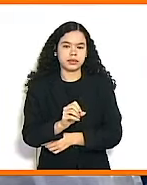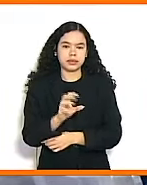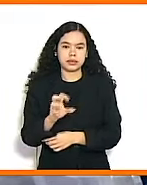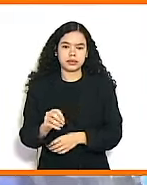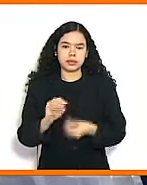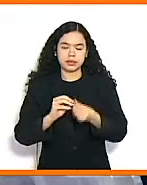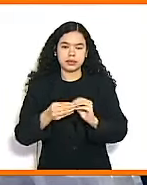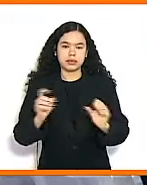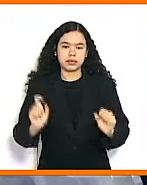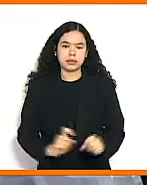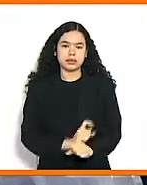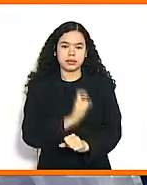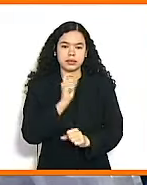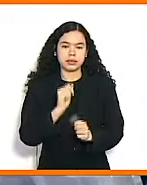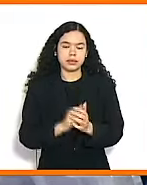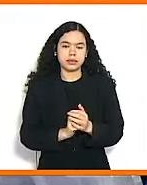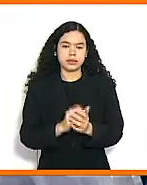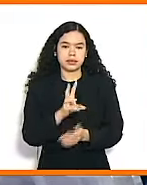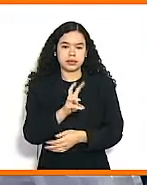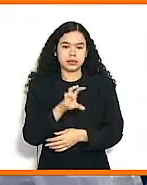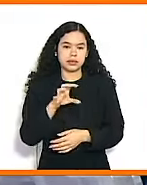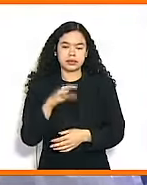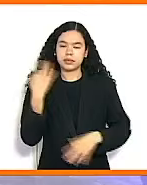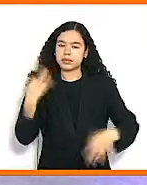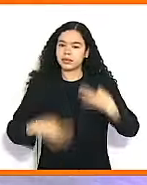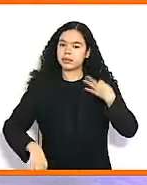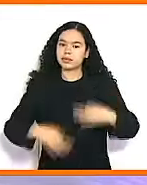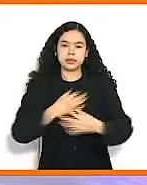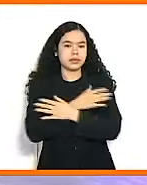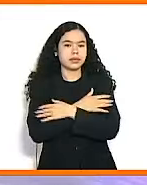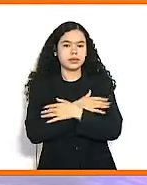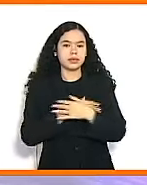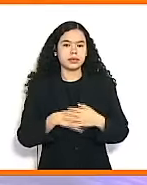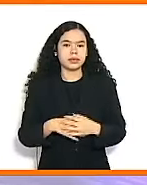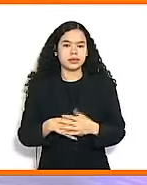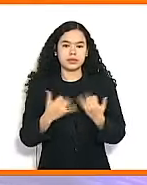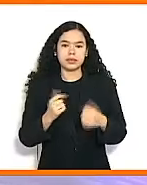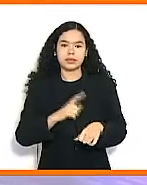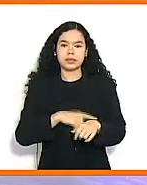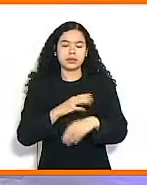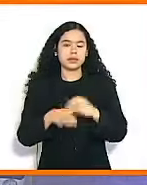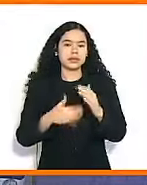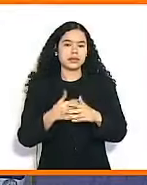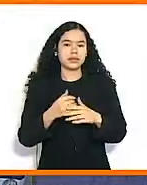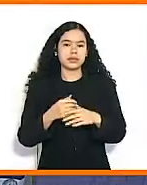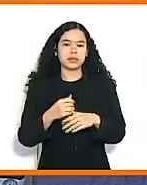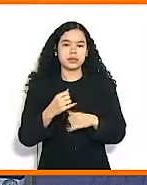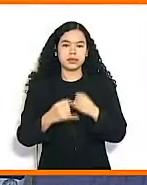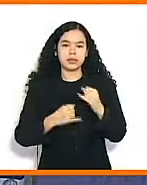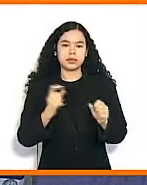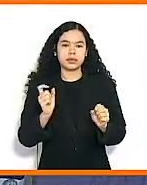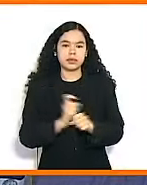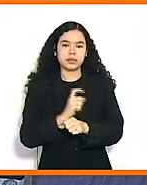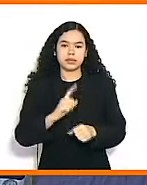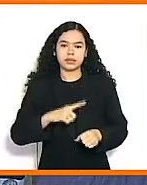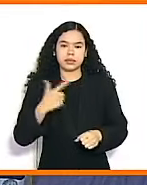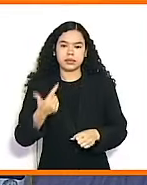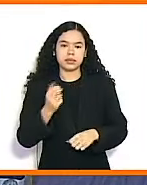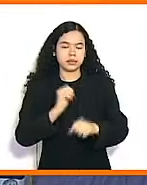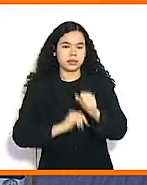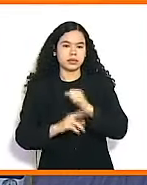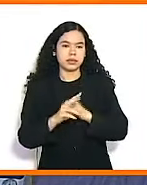tu número ganador es el 600. Muchísimas felicidades. Ahora sí ha llegado el momento de ganar junto a premiados con